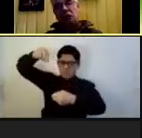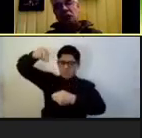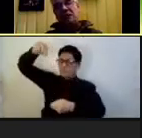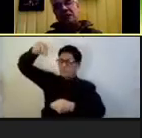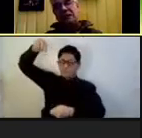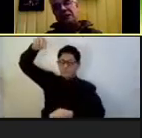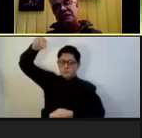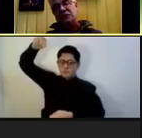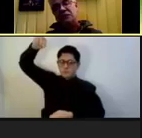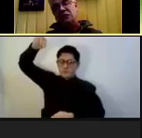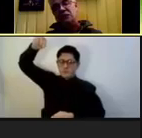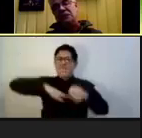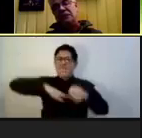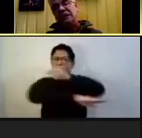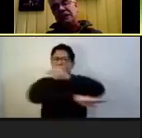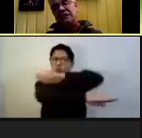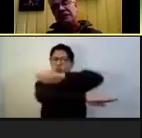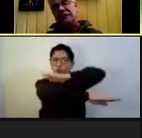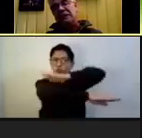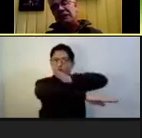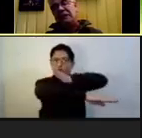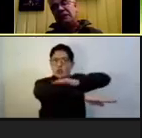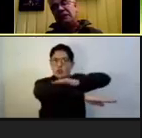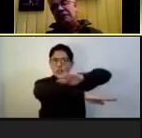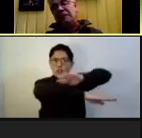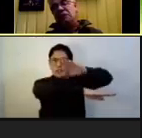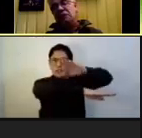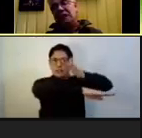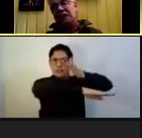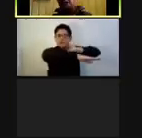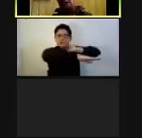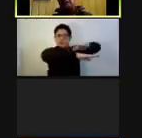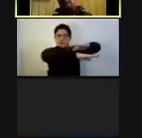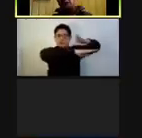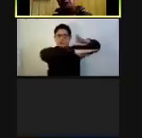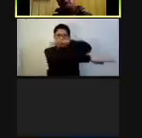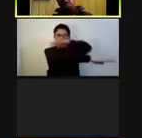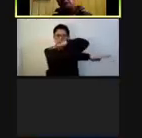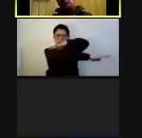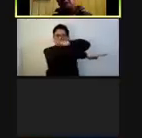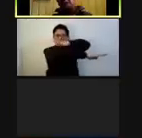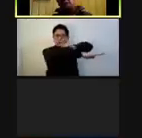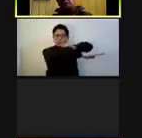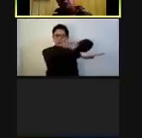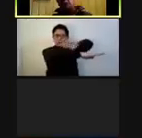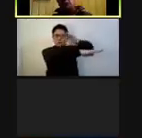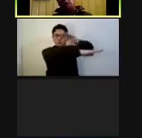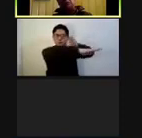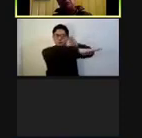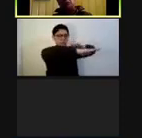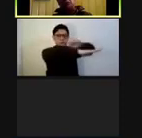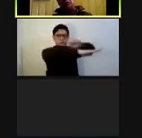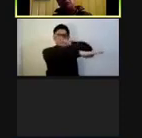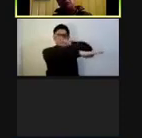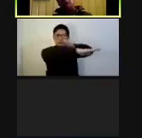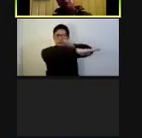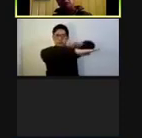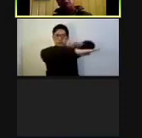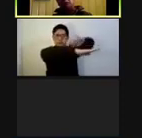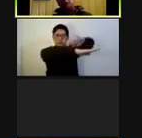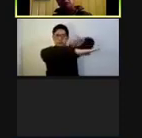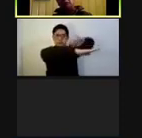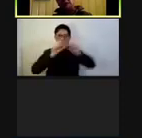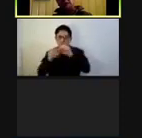dorsales mesooceánicas, más o menos meso porque están más o menos en medio de los océanos. Por ejemplo, esta que es la del